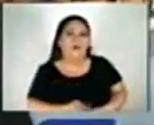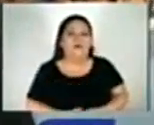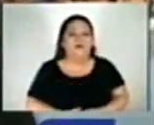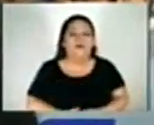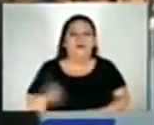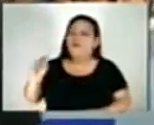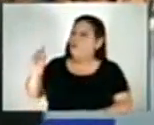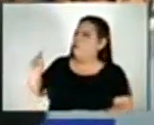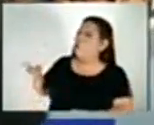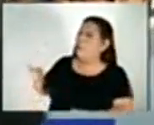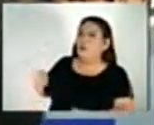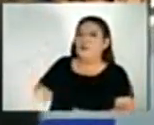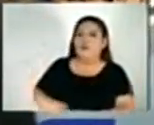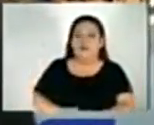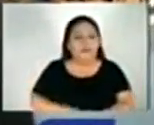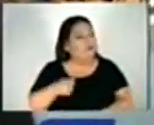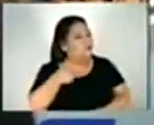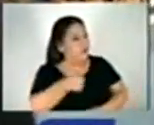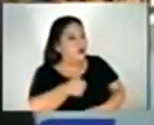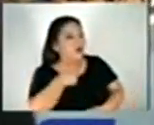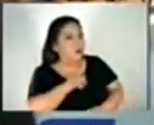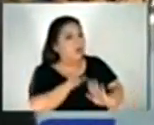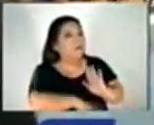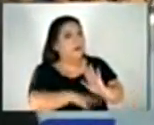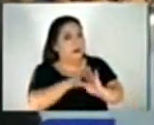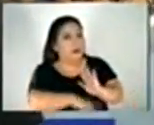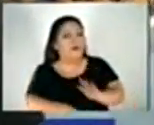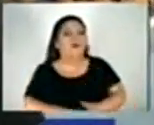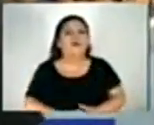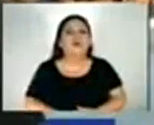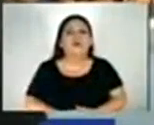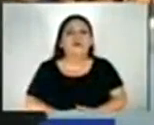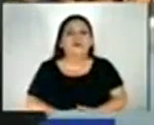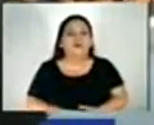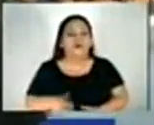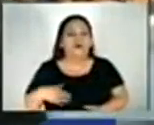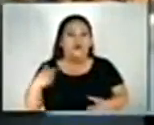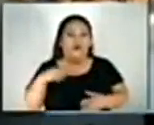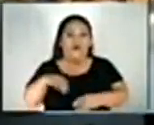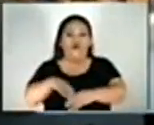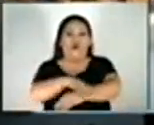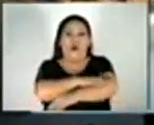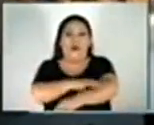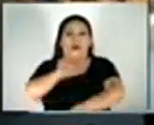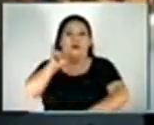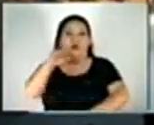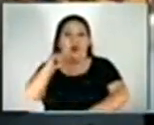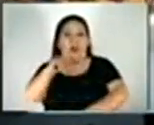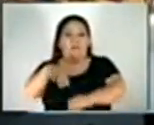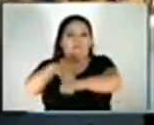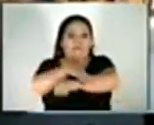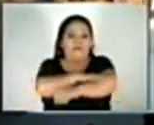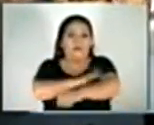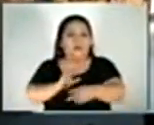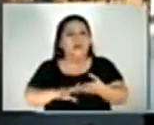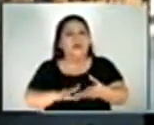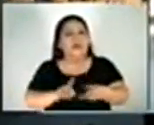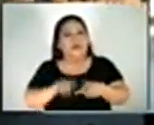¿Cómo ha visto usted los precios? Muy accesibles, muy cómodos. ¿Qué ha comprado? Yuca. ¿A cuánto le cuesta?